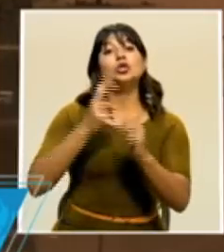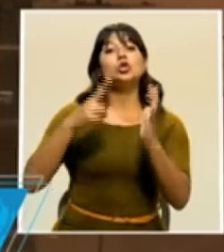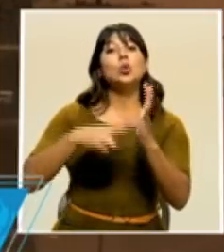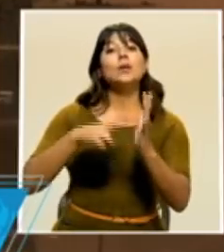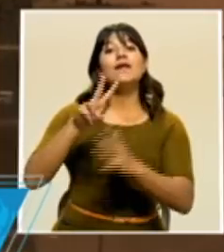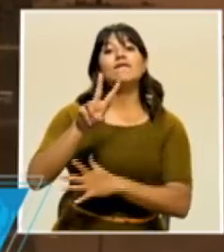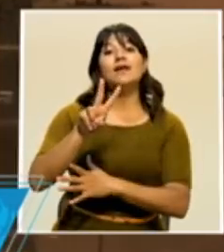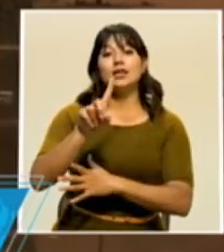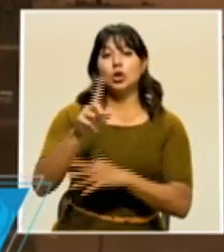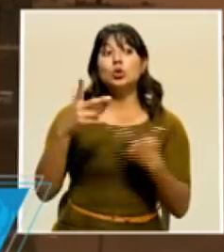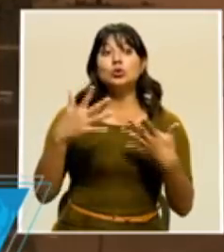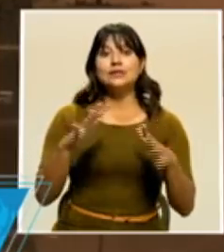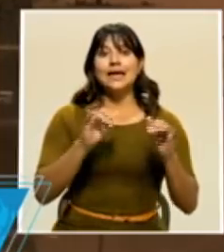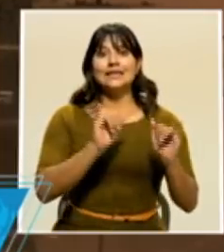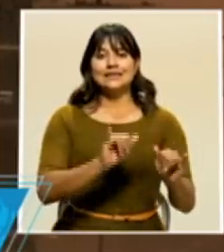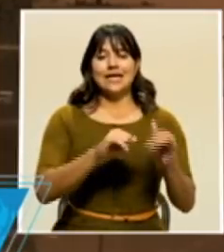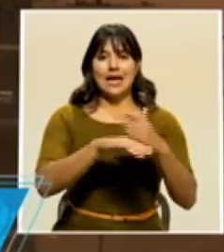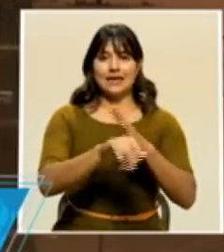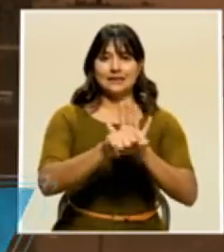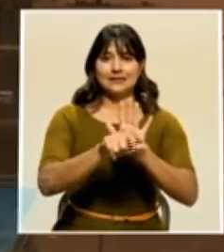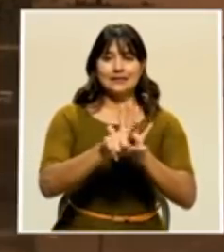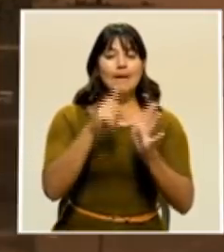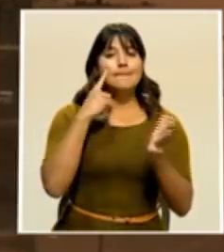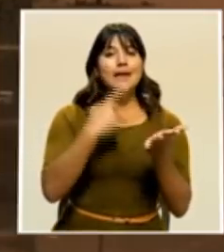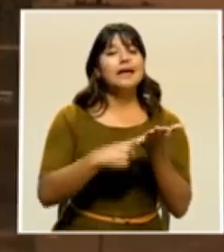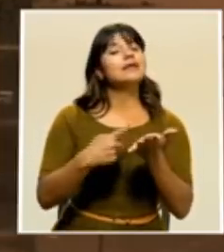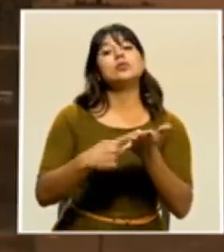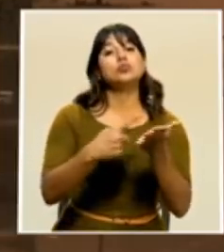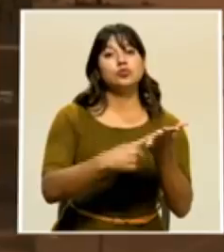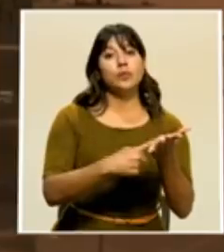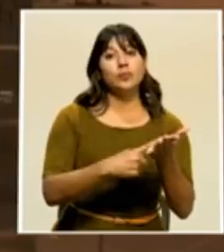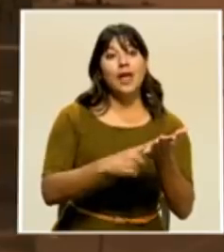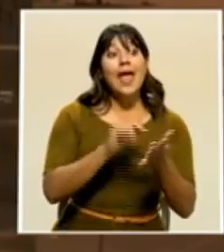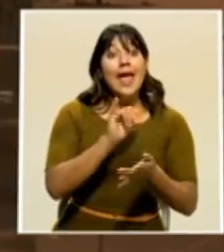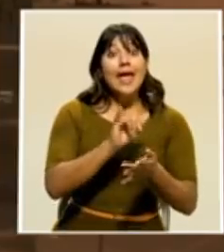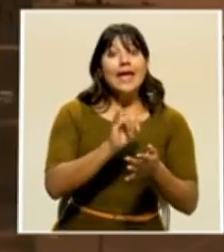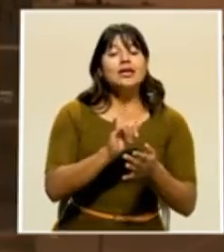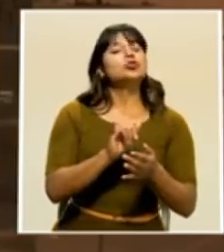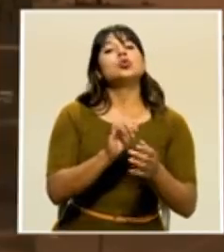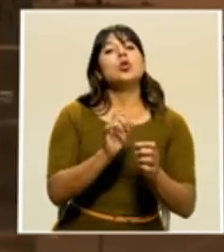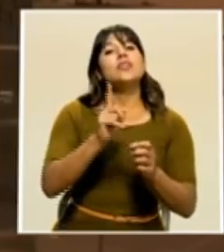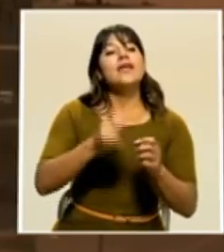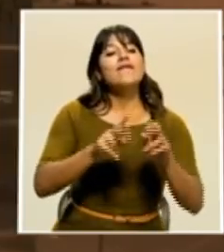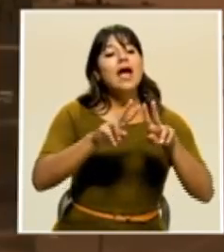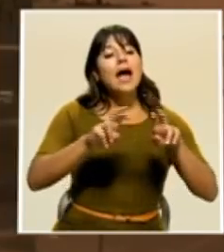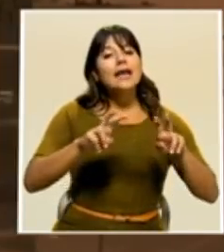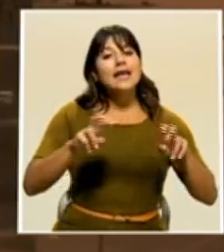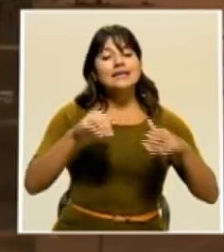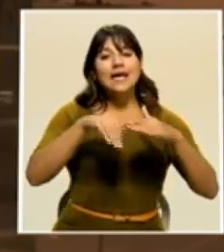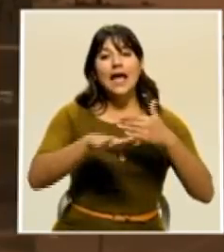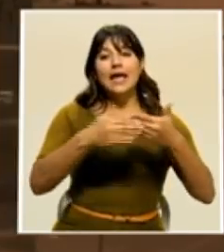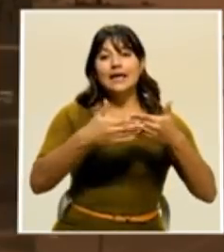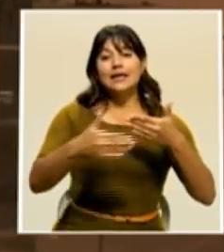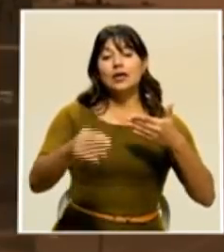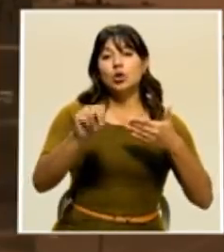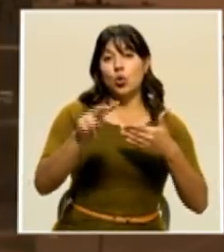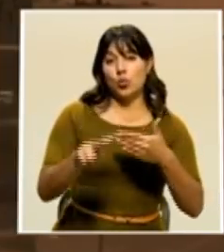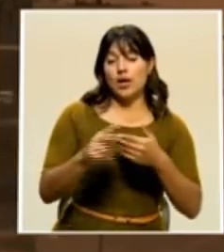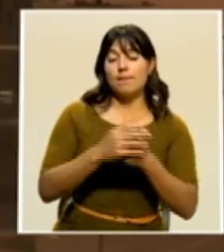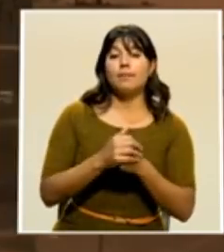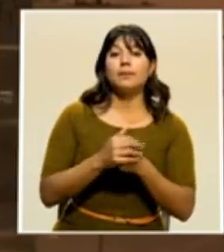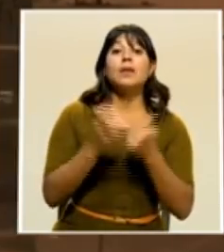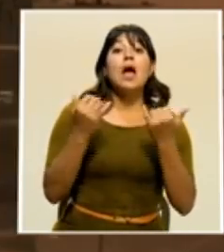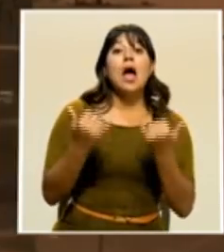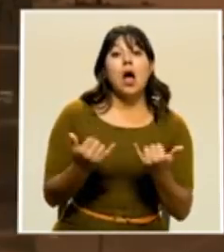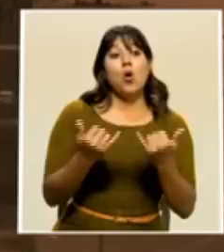la prioridad de los diputados en todo este mes de noviembre. La discusión gira en torno a que la oposición sugiere que se deben